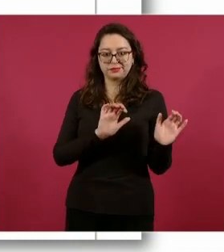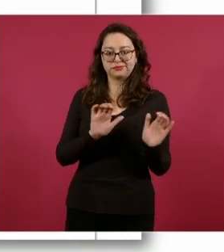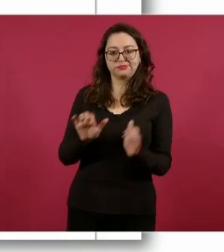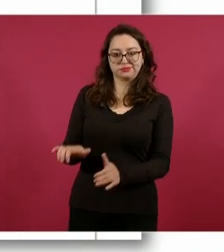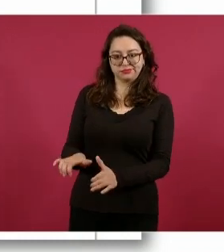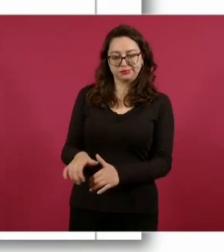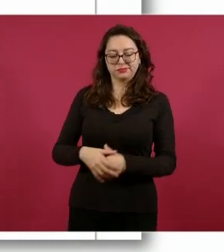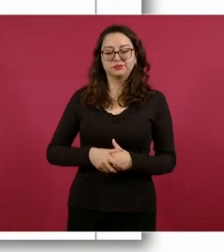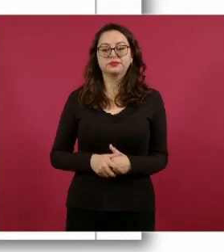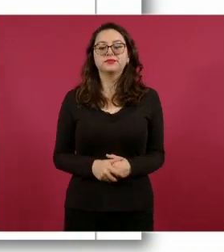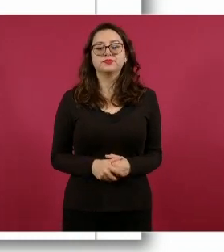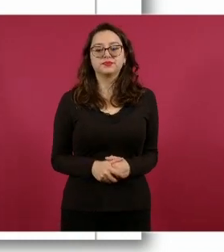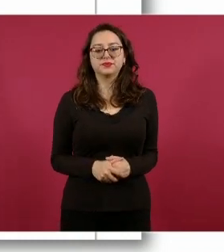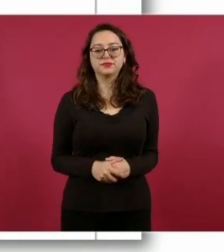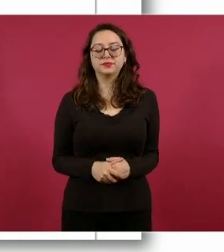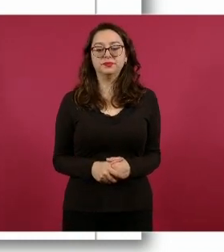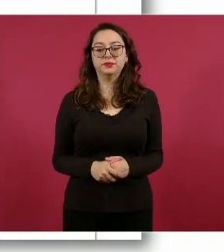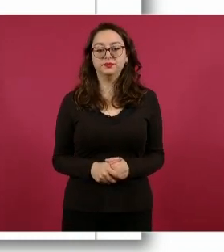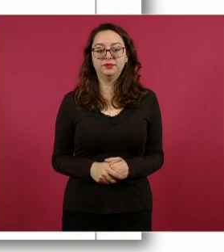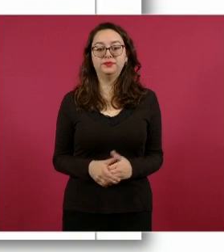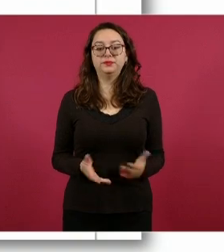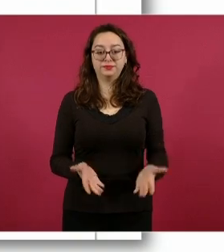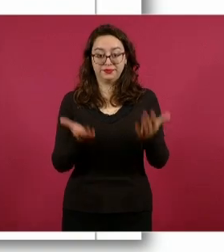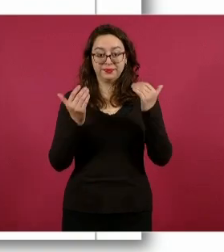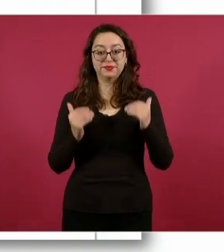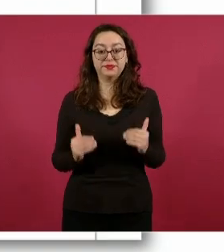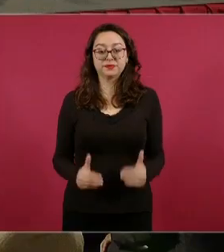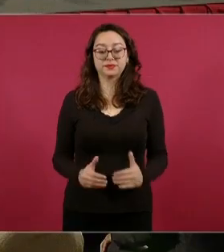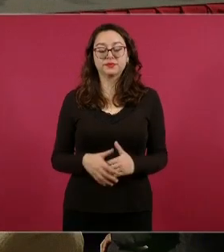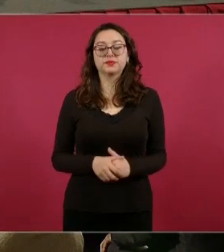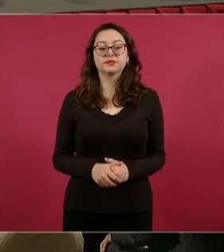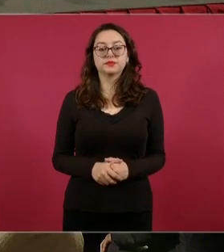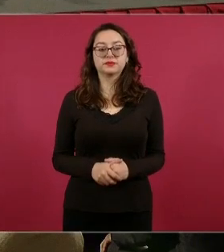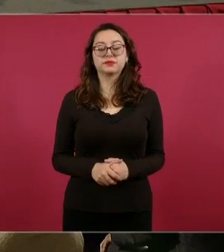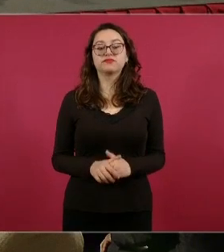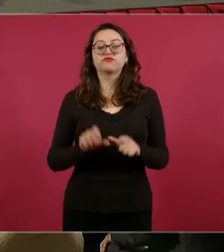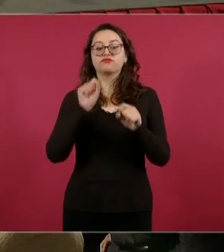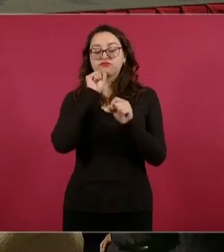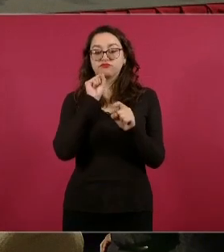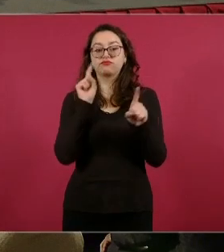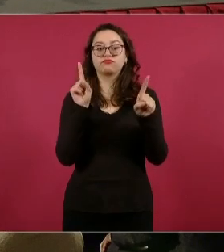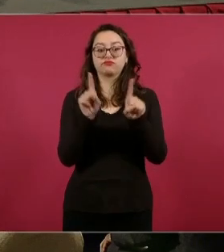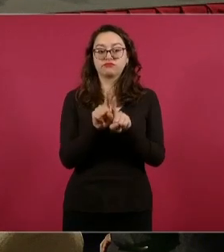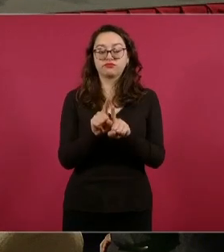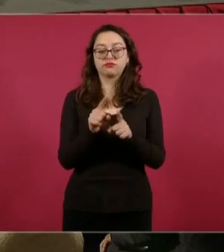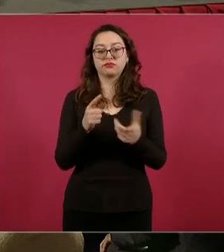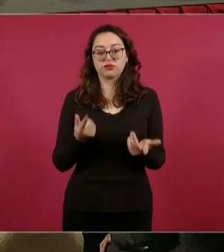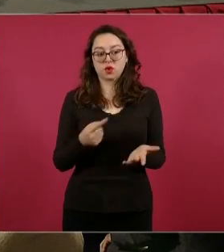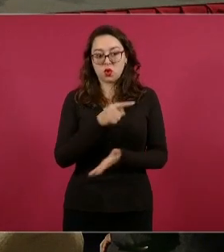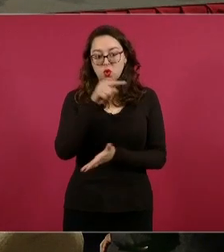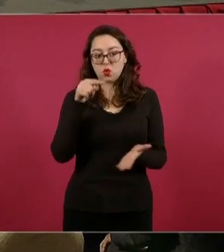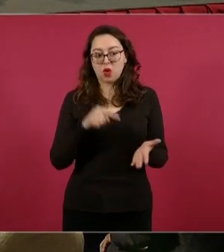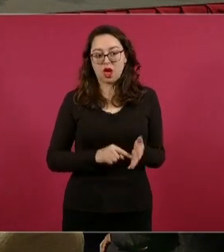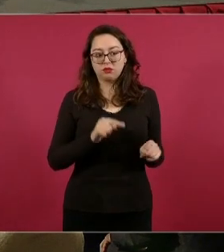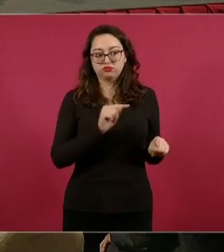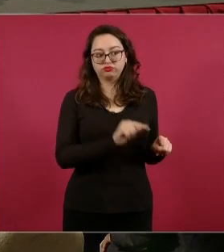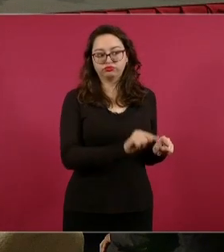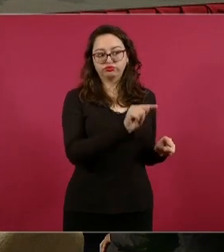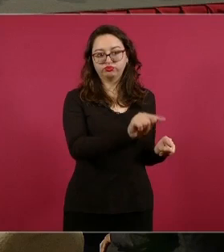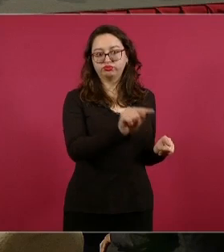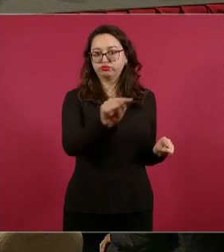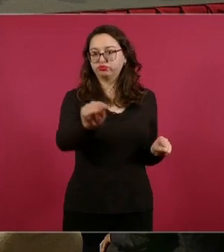y en ese sentido también en la siguiente tenemos las diferentes sedes, la siguiente por